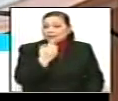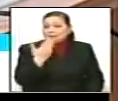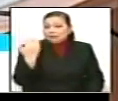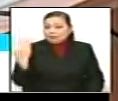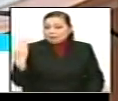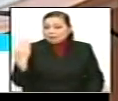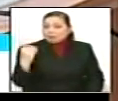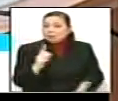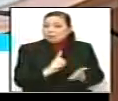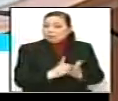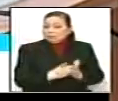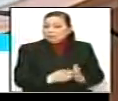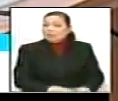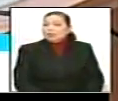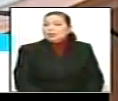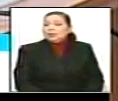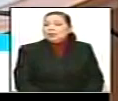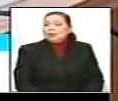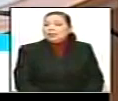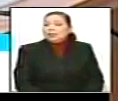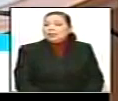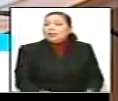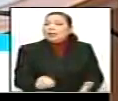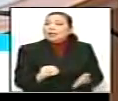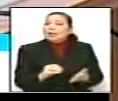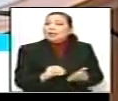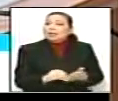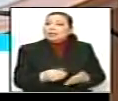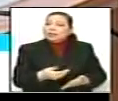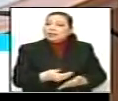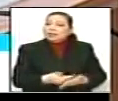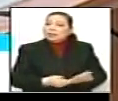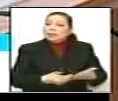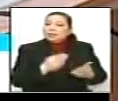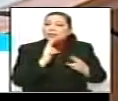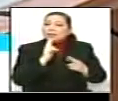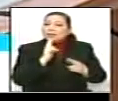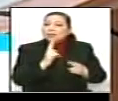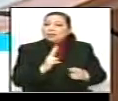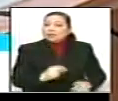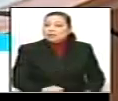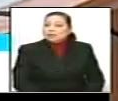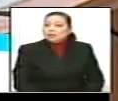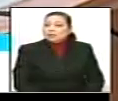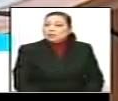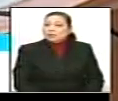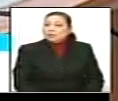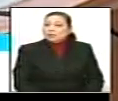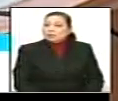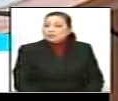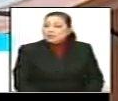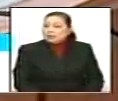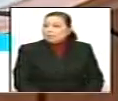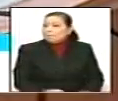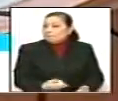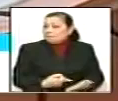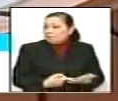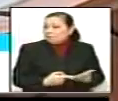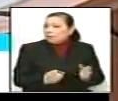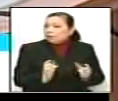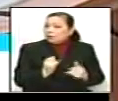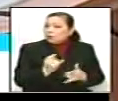unos minutos, ya nos llegó el documento de resultado, donde dice, en una de sus